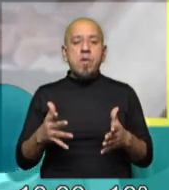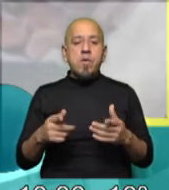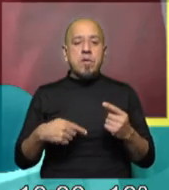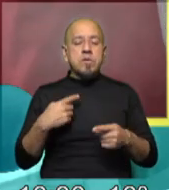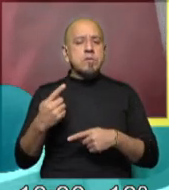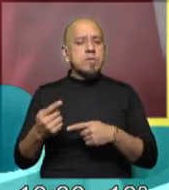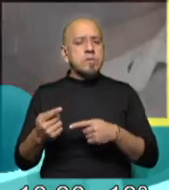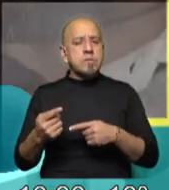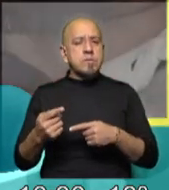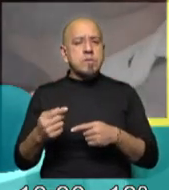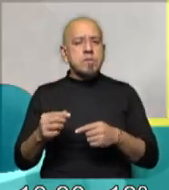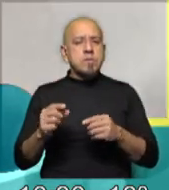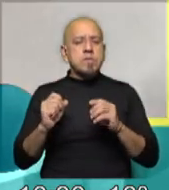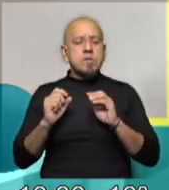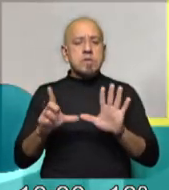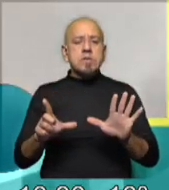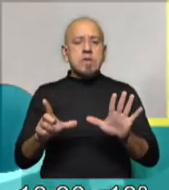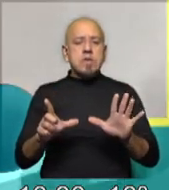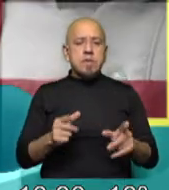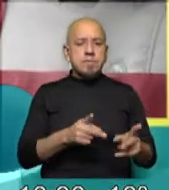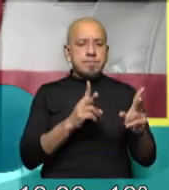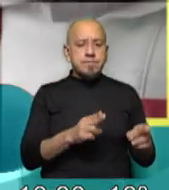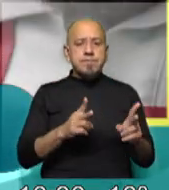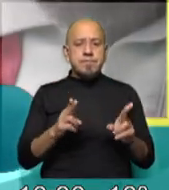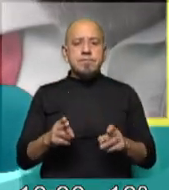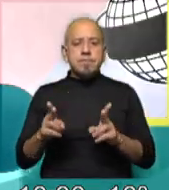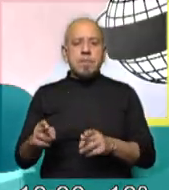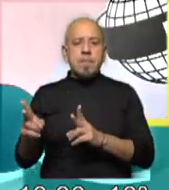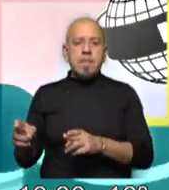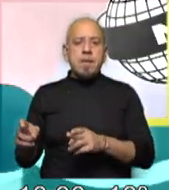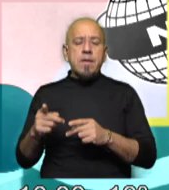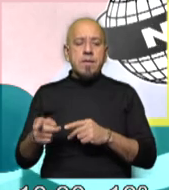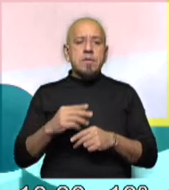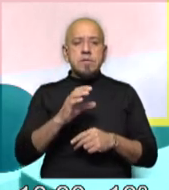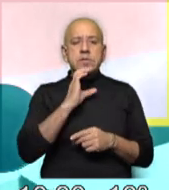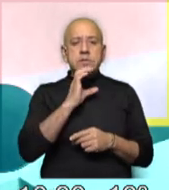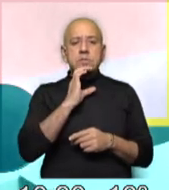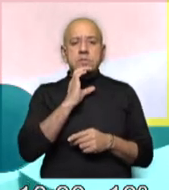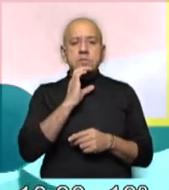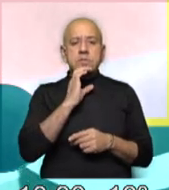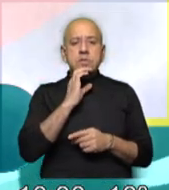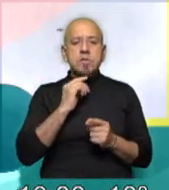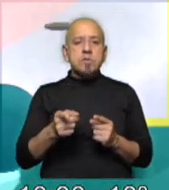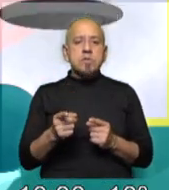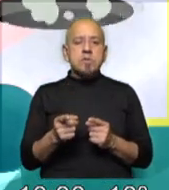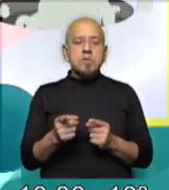de 7 episodios, 7-8 sketch. Ajá. Esto es una comedia, repito. Ahí estábamos